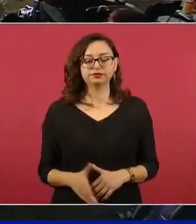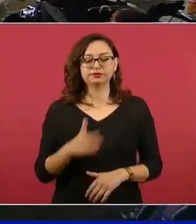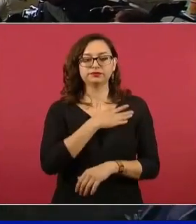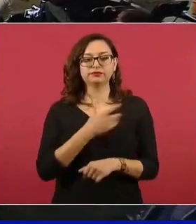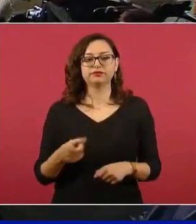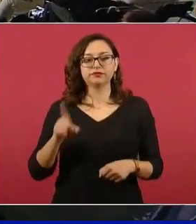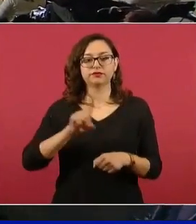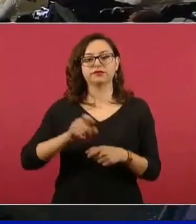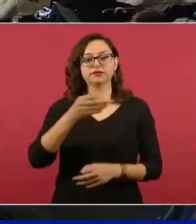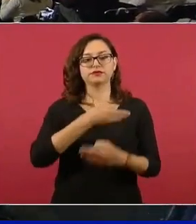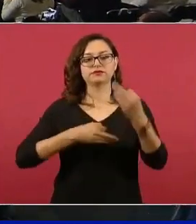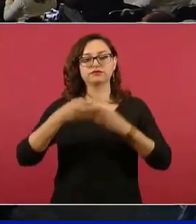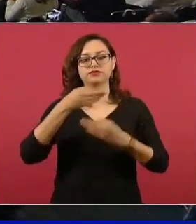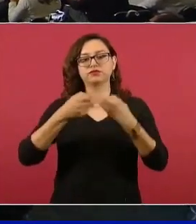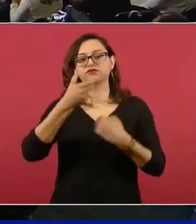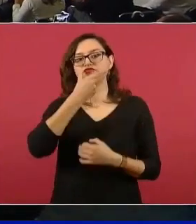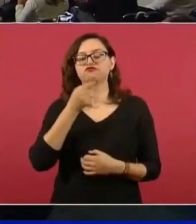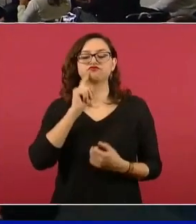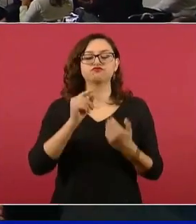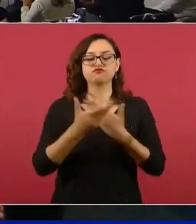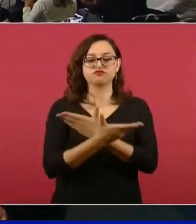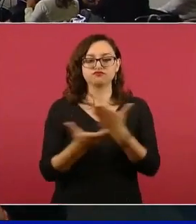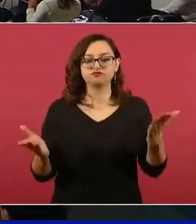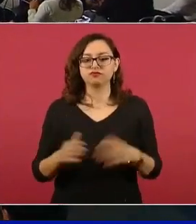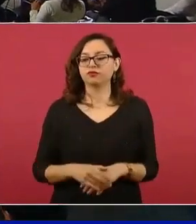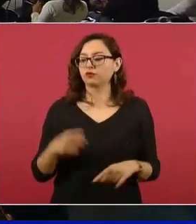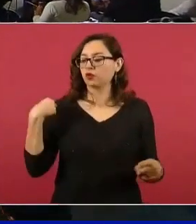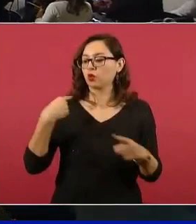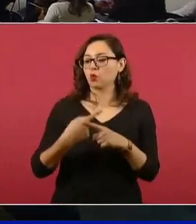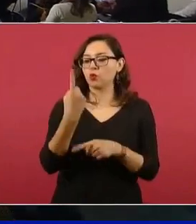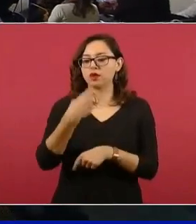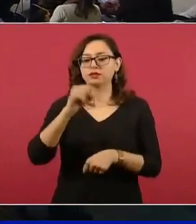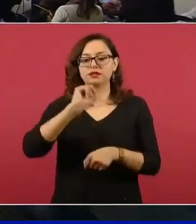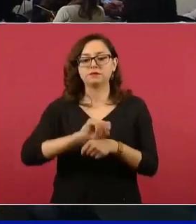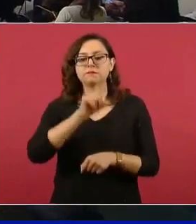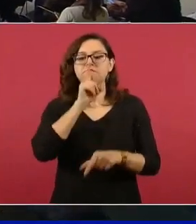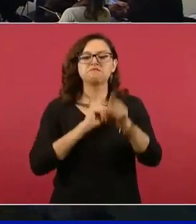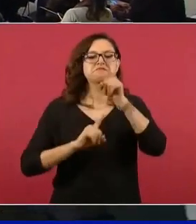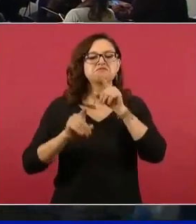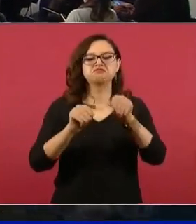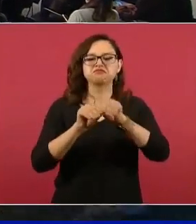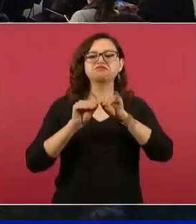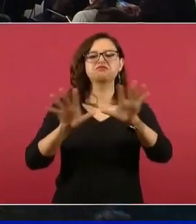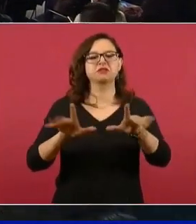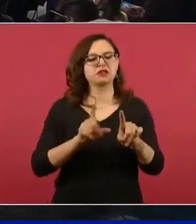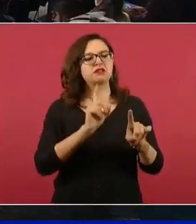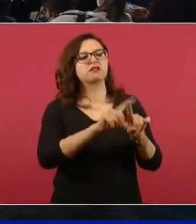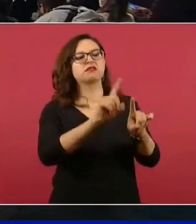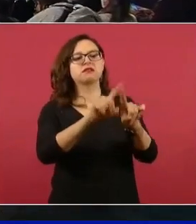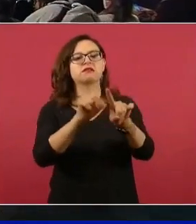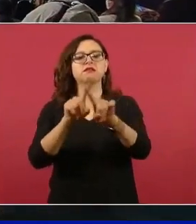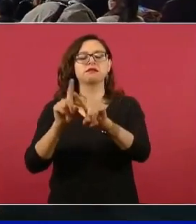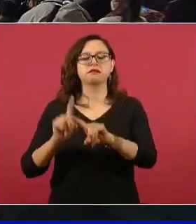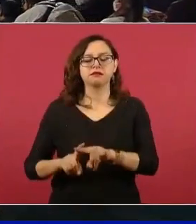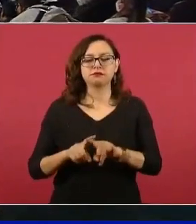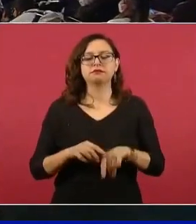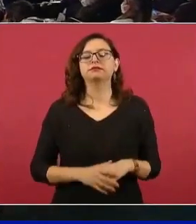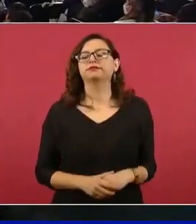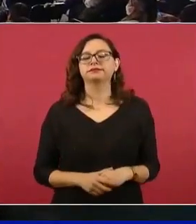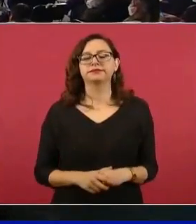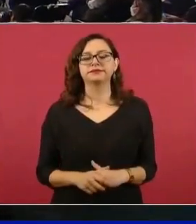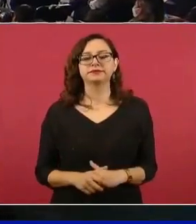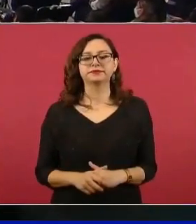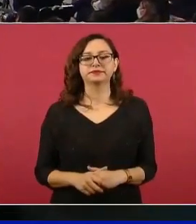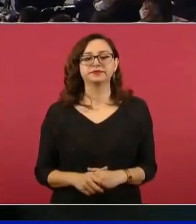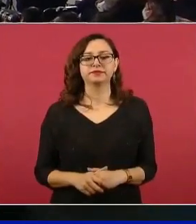Buenos días a todas y a todos. Este es el ¿Quién es quién? En las mentiras de la semana del 3 de agosto de 2022.